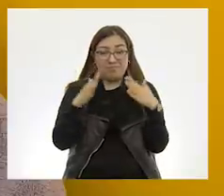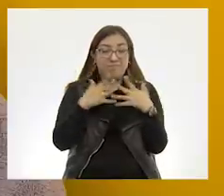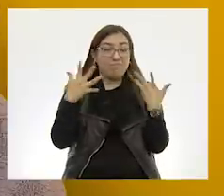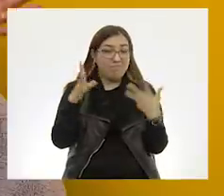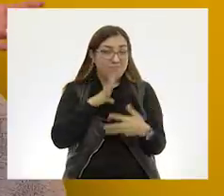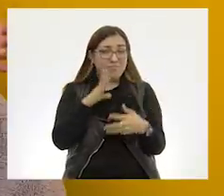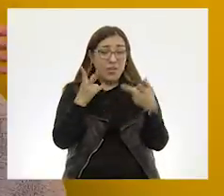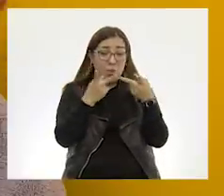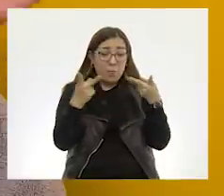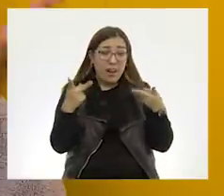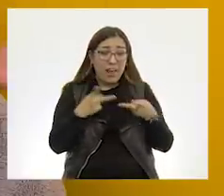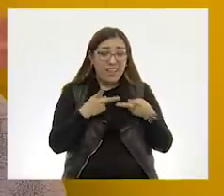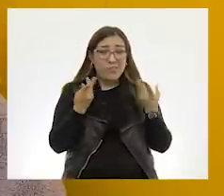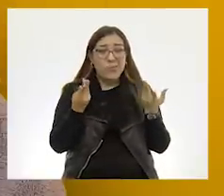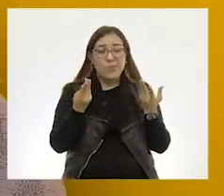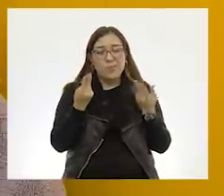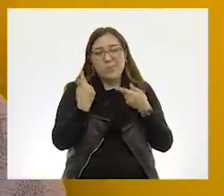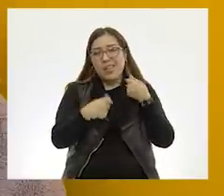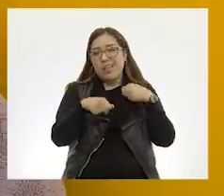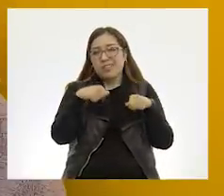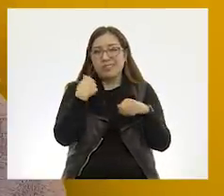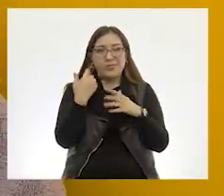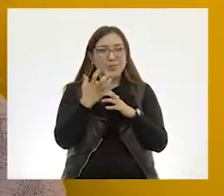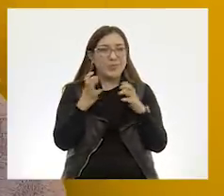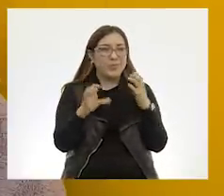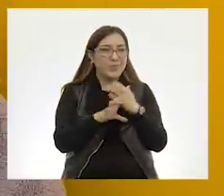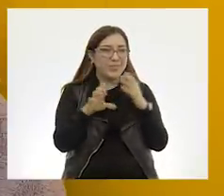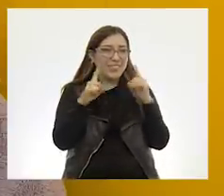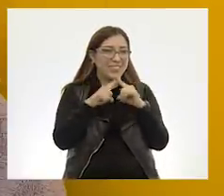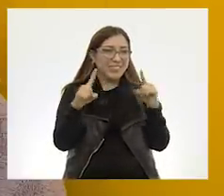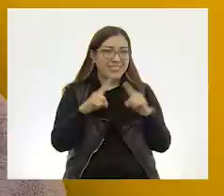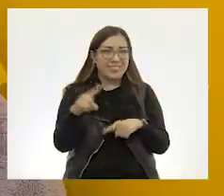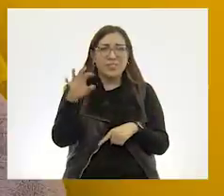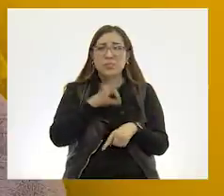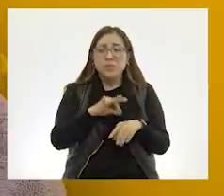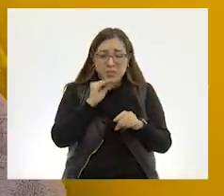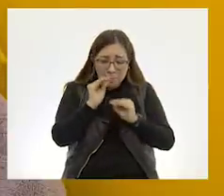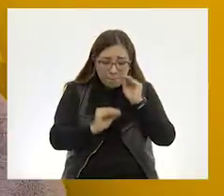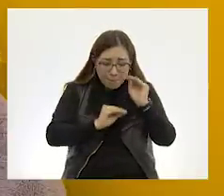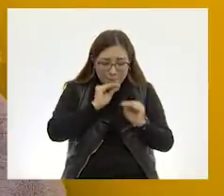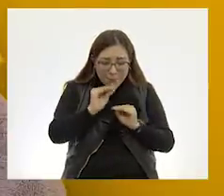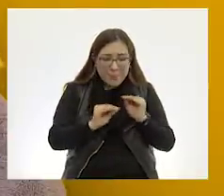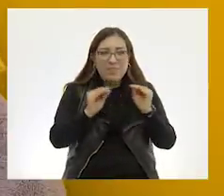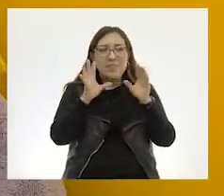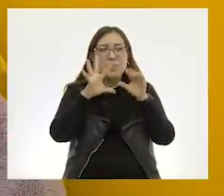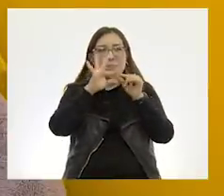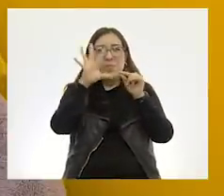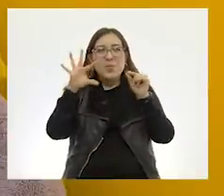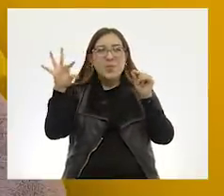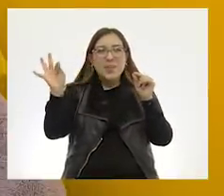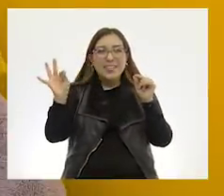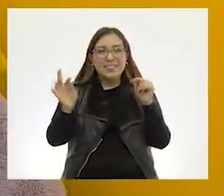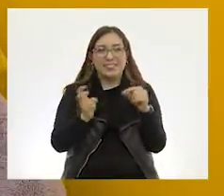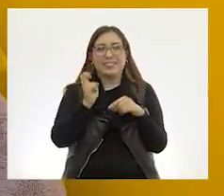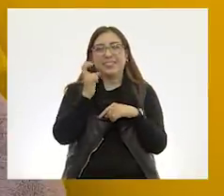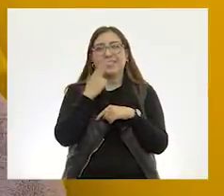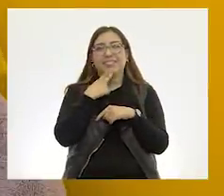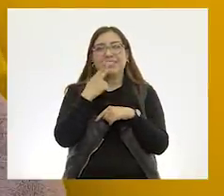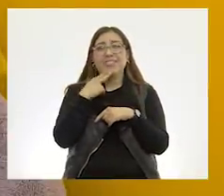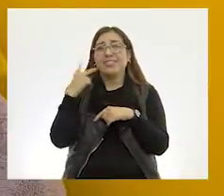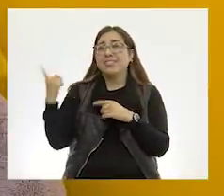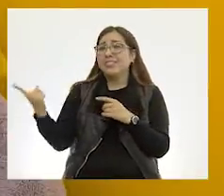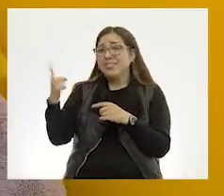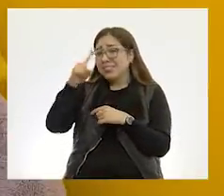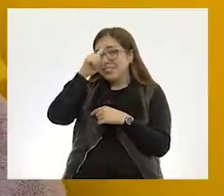un plato de cartón, de plástico, lo que tengan. Y le podemos poner algunos detallitos como estas plumas. Miren qué fácil